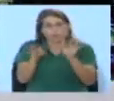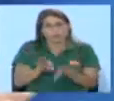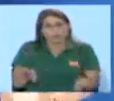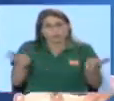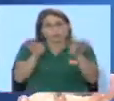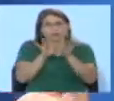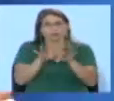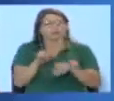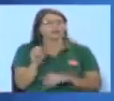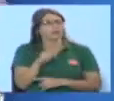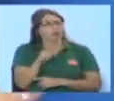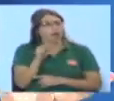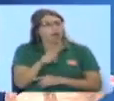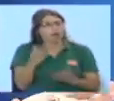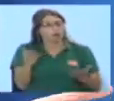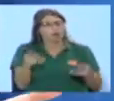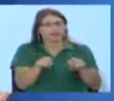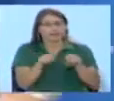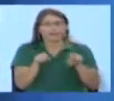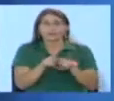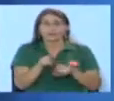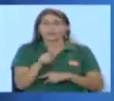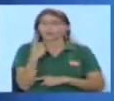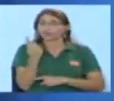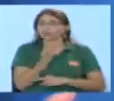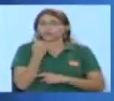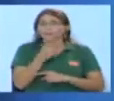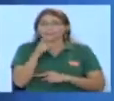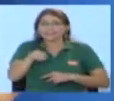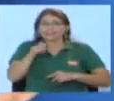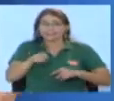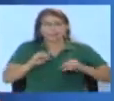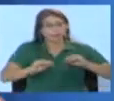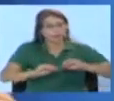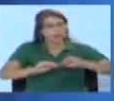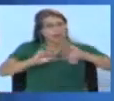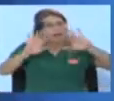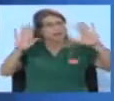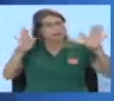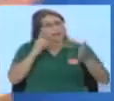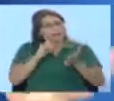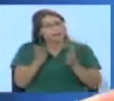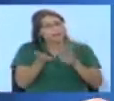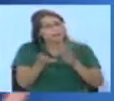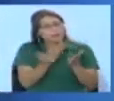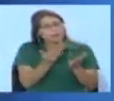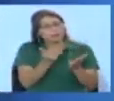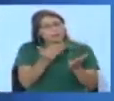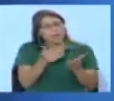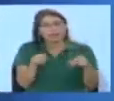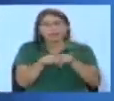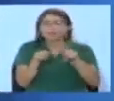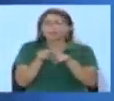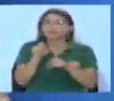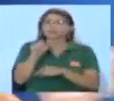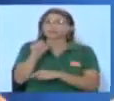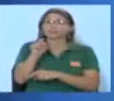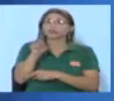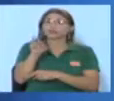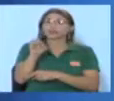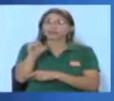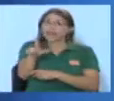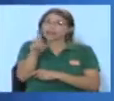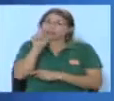que necesitaríamos no solo la transparencia en el expediente, sino la transparencia también de su tela, dar un poco las declaraciones, que